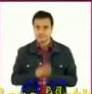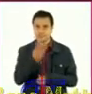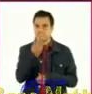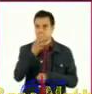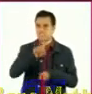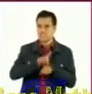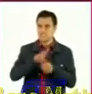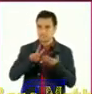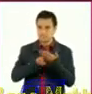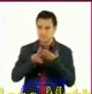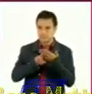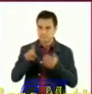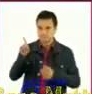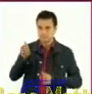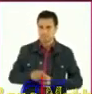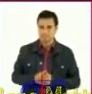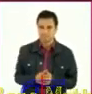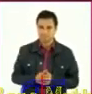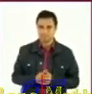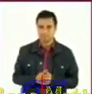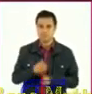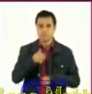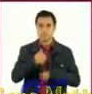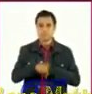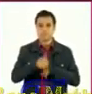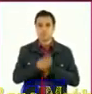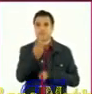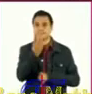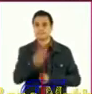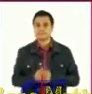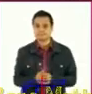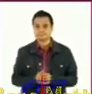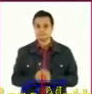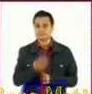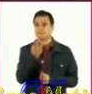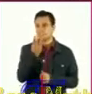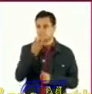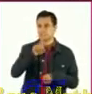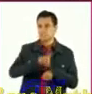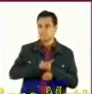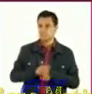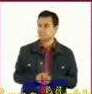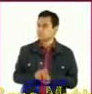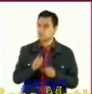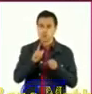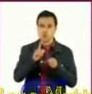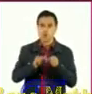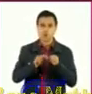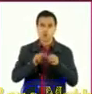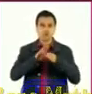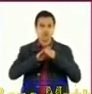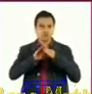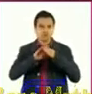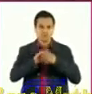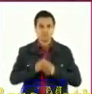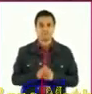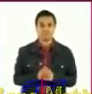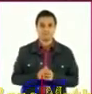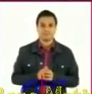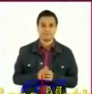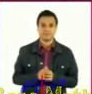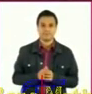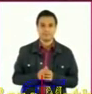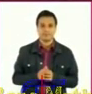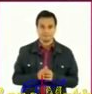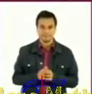en verde clarito. Instalar la tubería se podría hacer en 3 días, que marcamos en lila. Y preparar